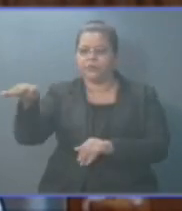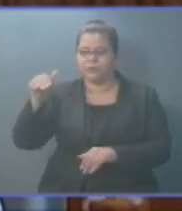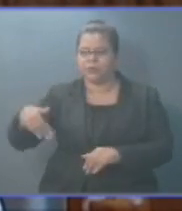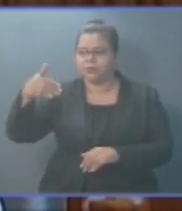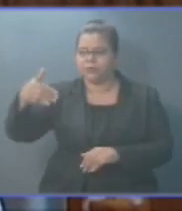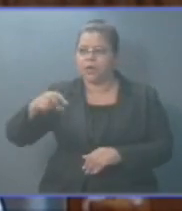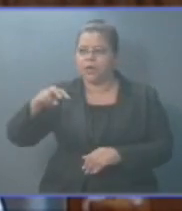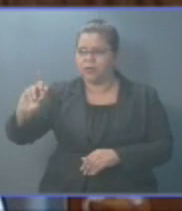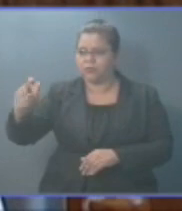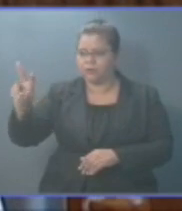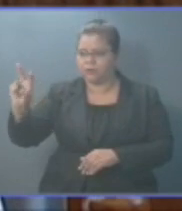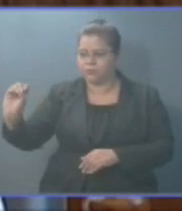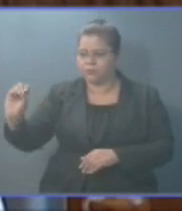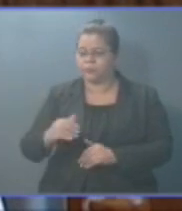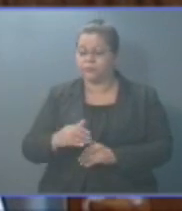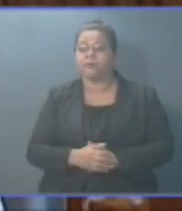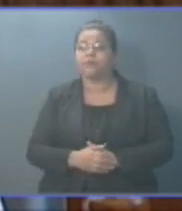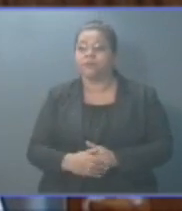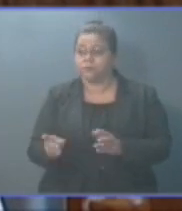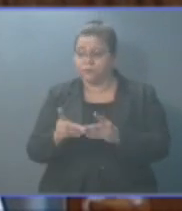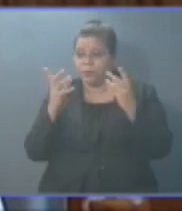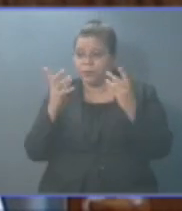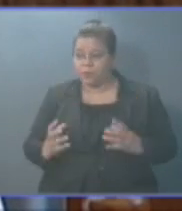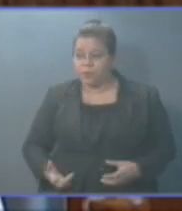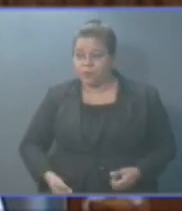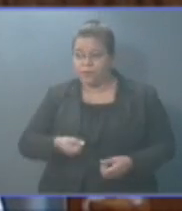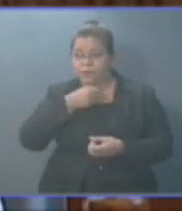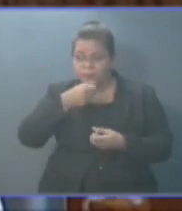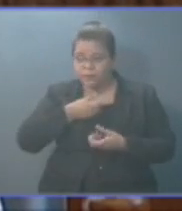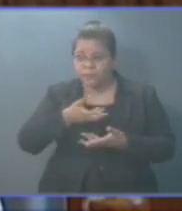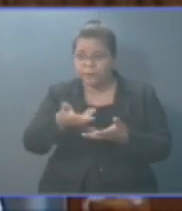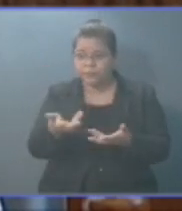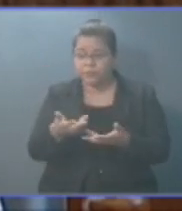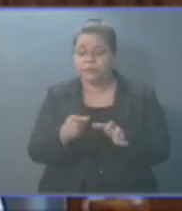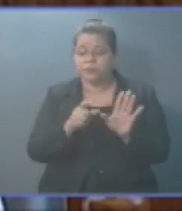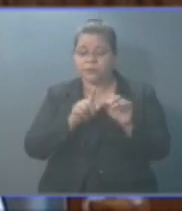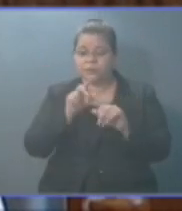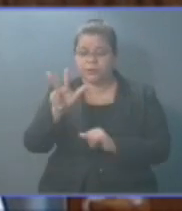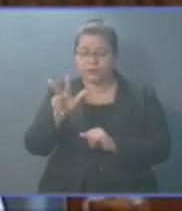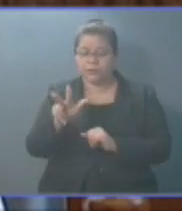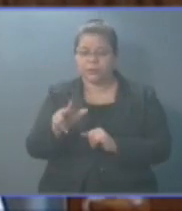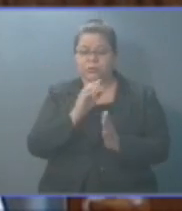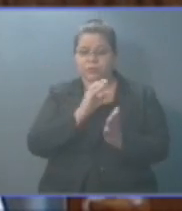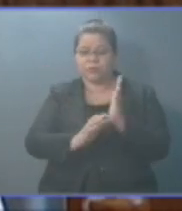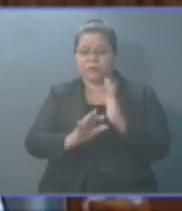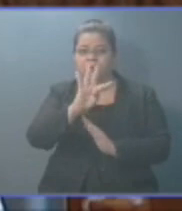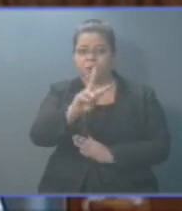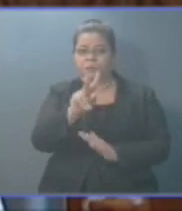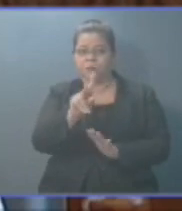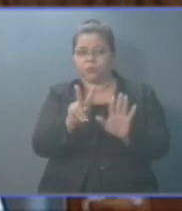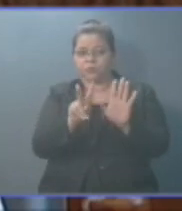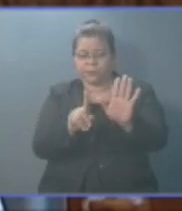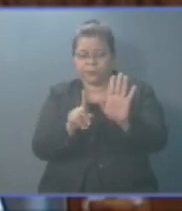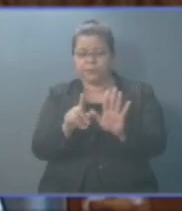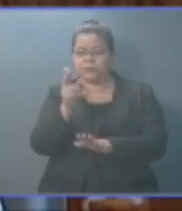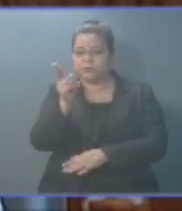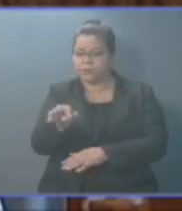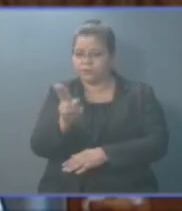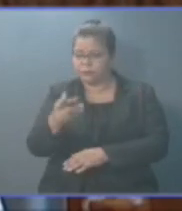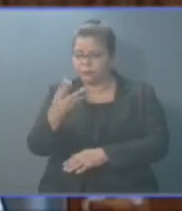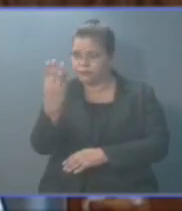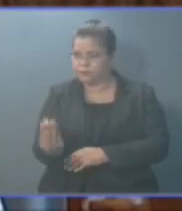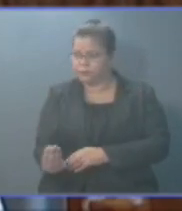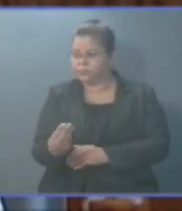de 2020, publicado en el Diario Oficial número 63, tomo 426 de la misma